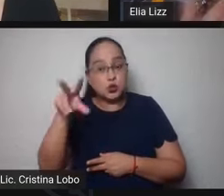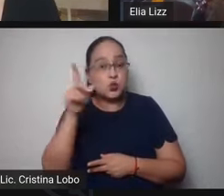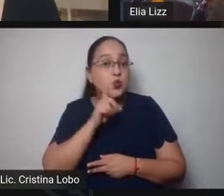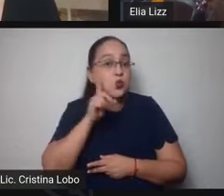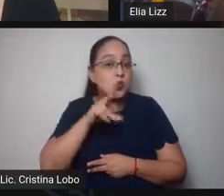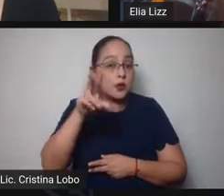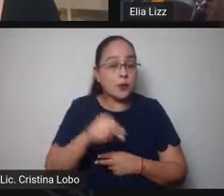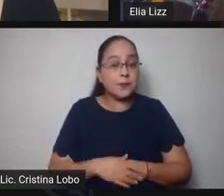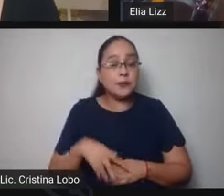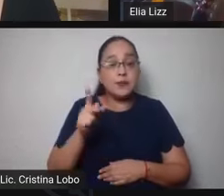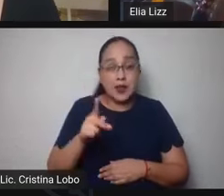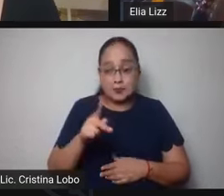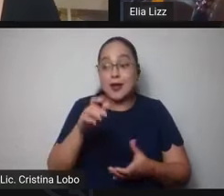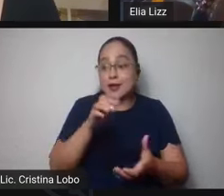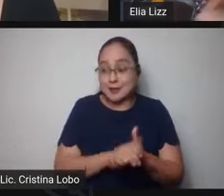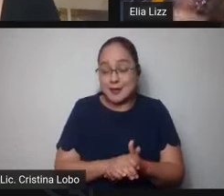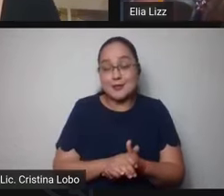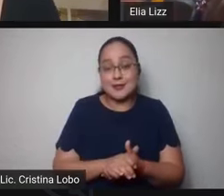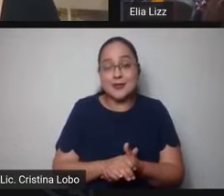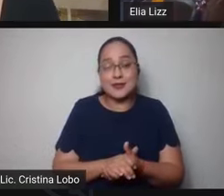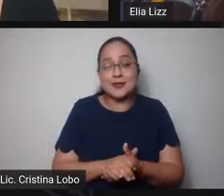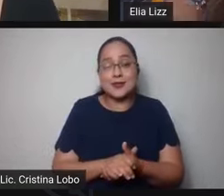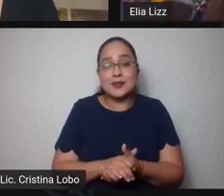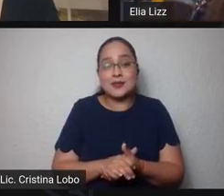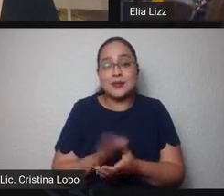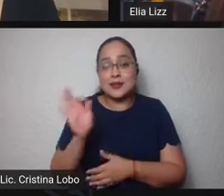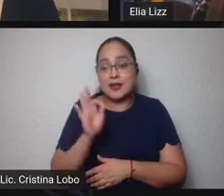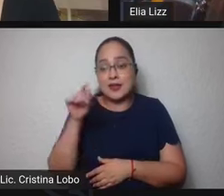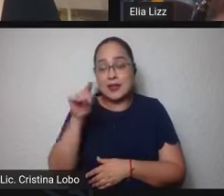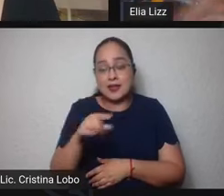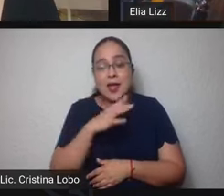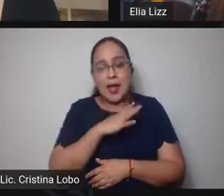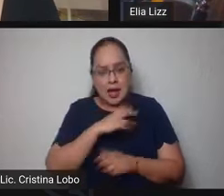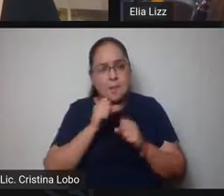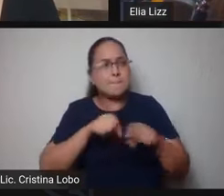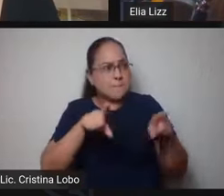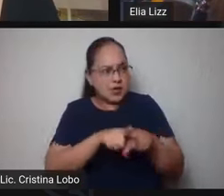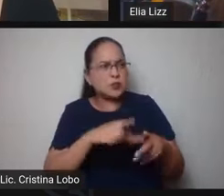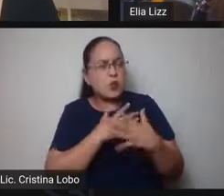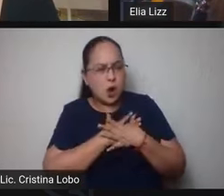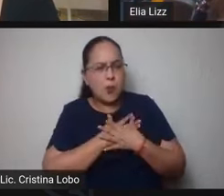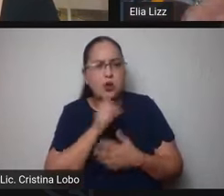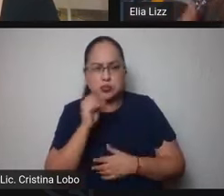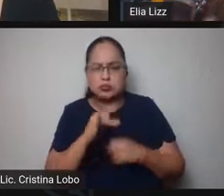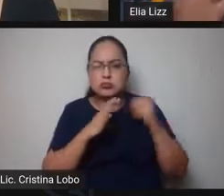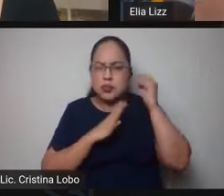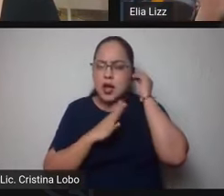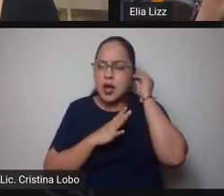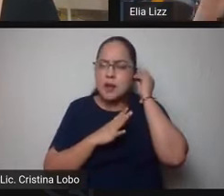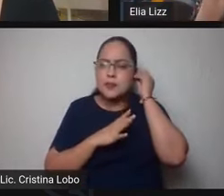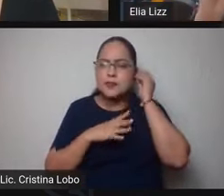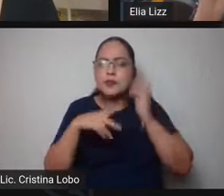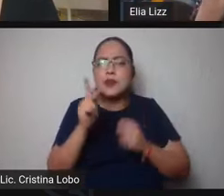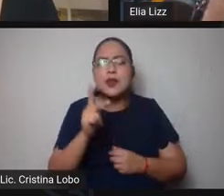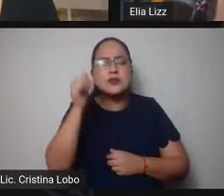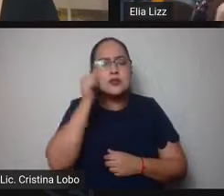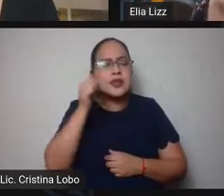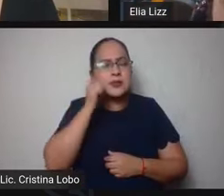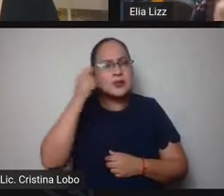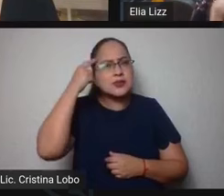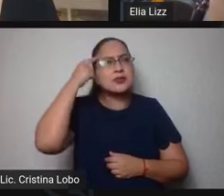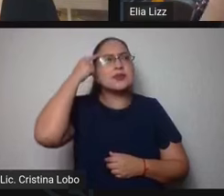tuviste un matrimonio que seguramente fue amado también, porque eso también suele suceder, pero siempre estuvo